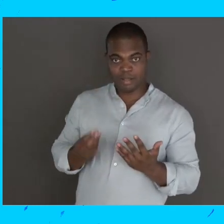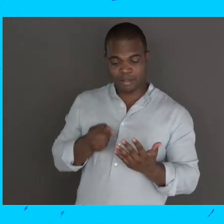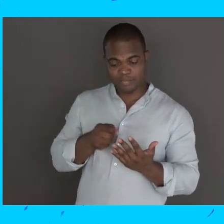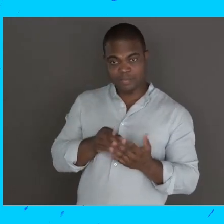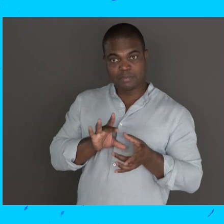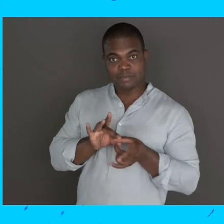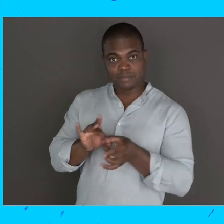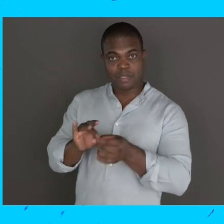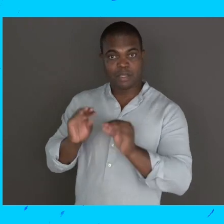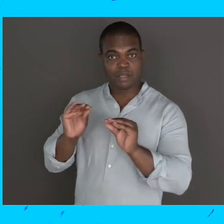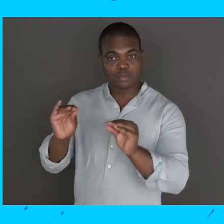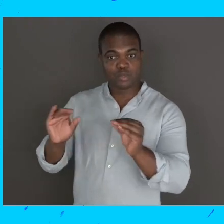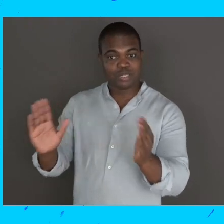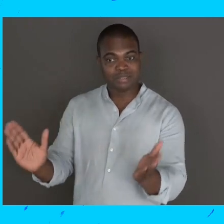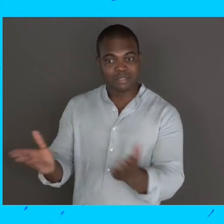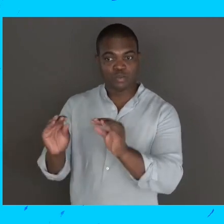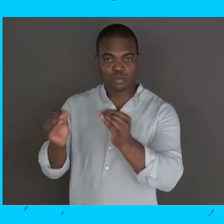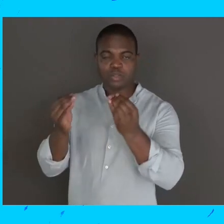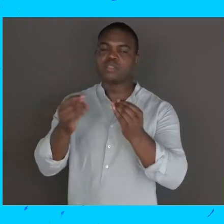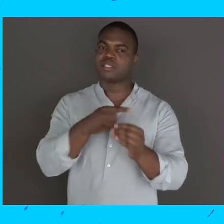comprometidos y